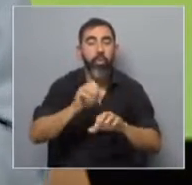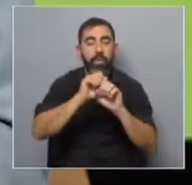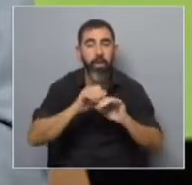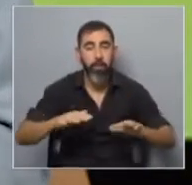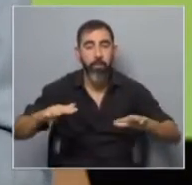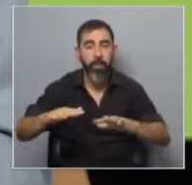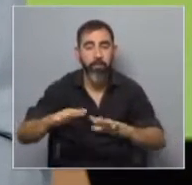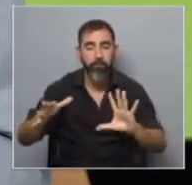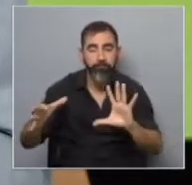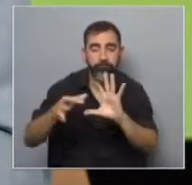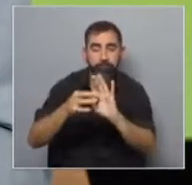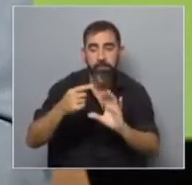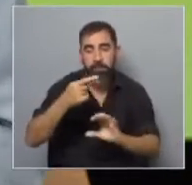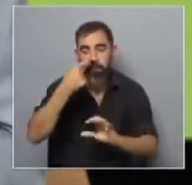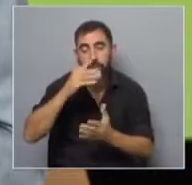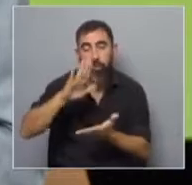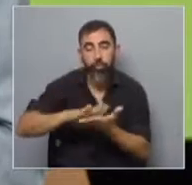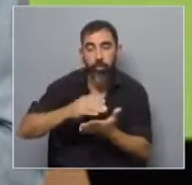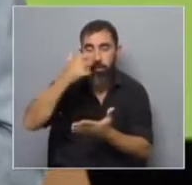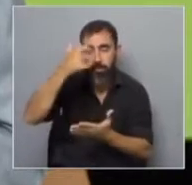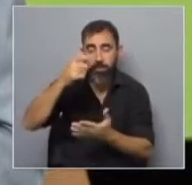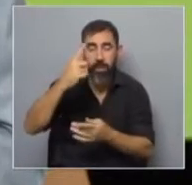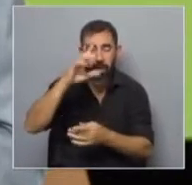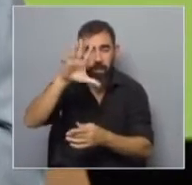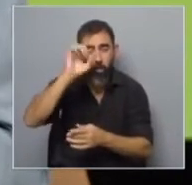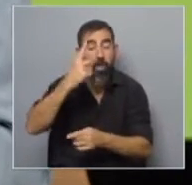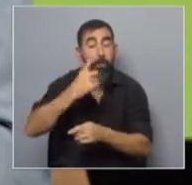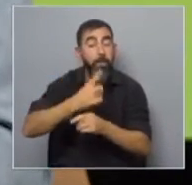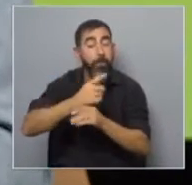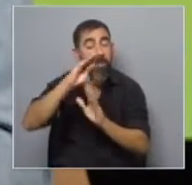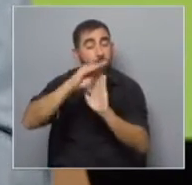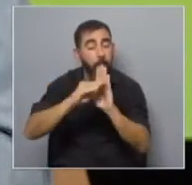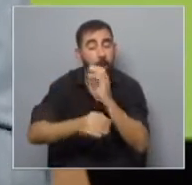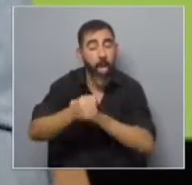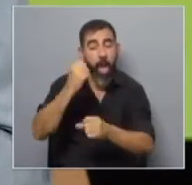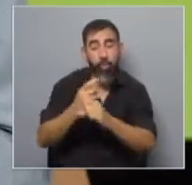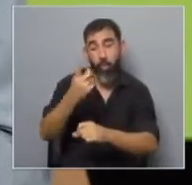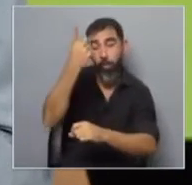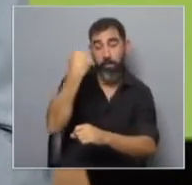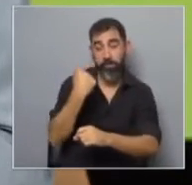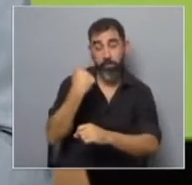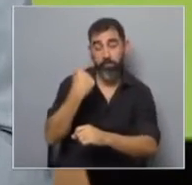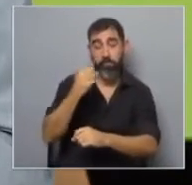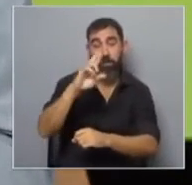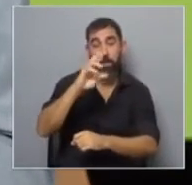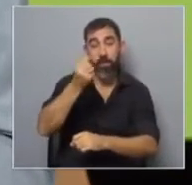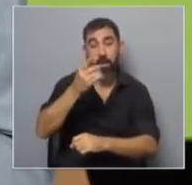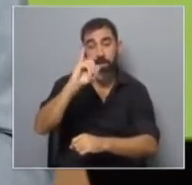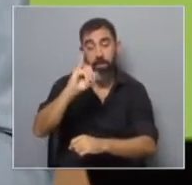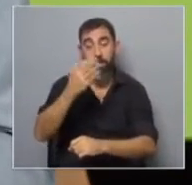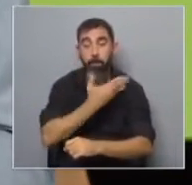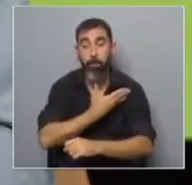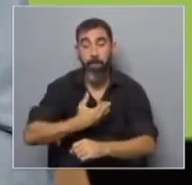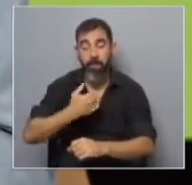tiene un vínculo interesante con Sobreciencia. Recordemos que en el primer programa del año pasado, Rafael Radi, presidente de la Academia Nacional